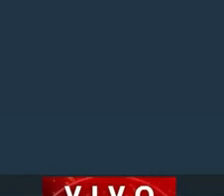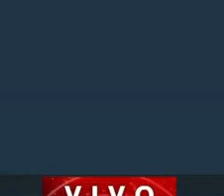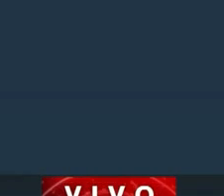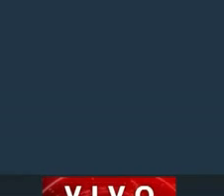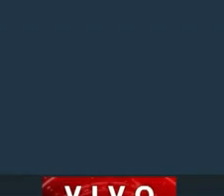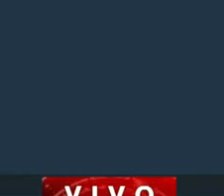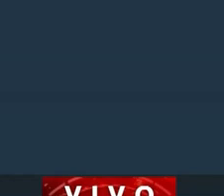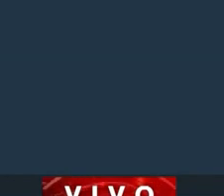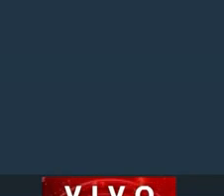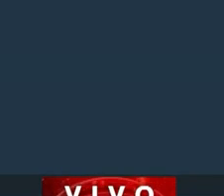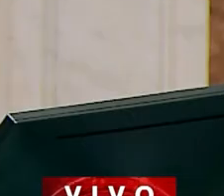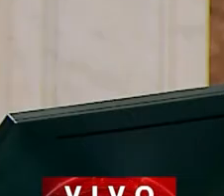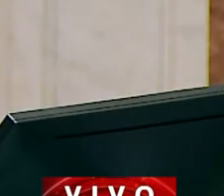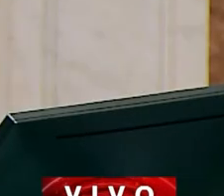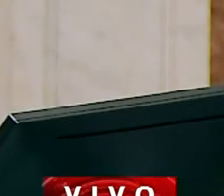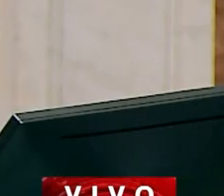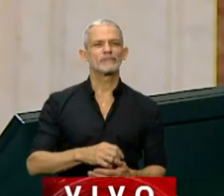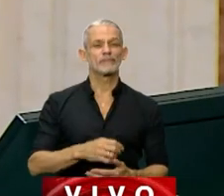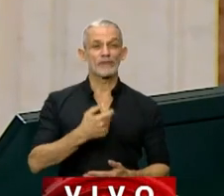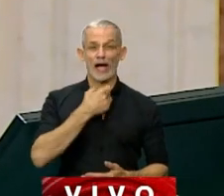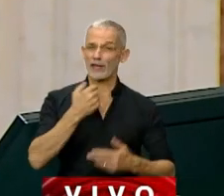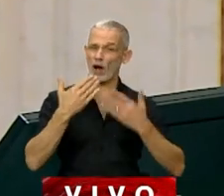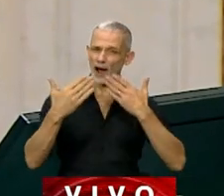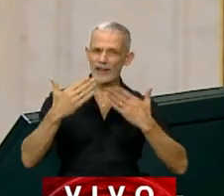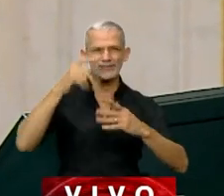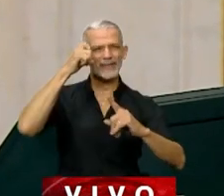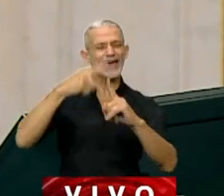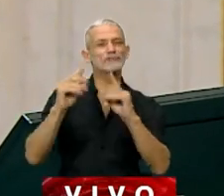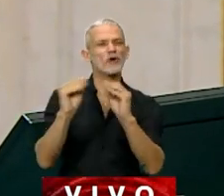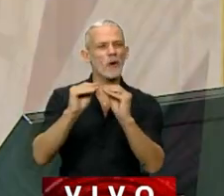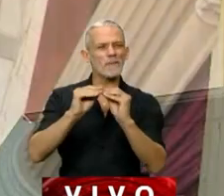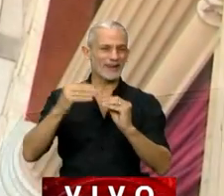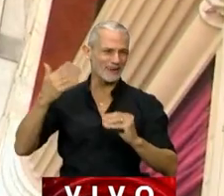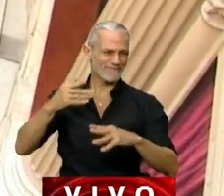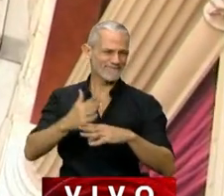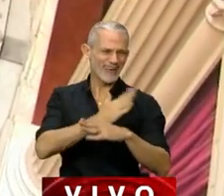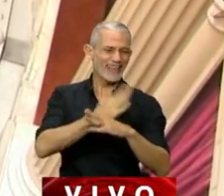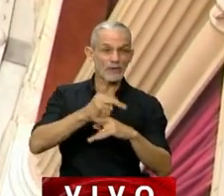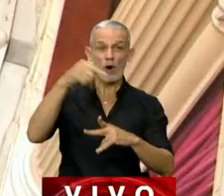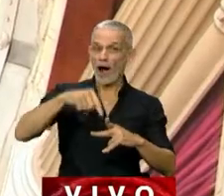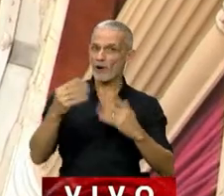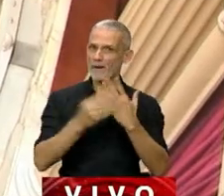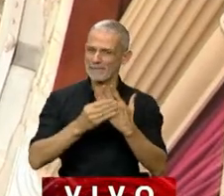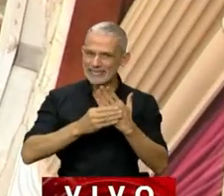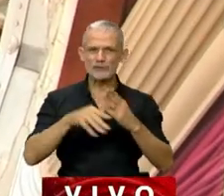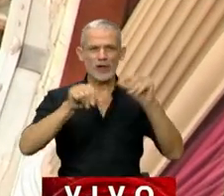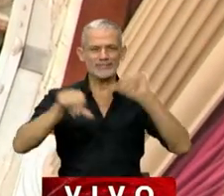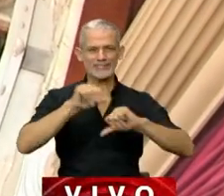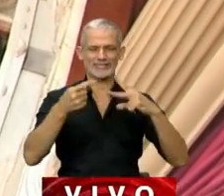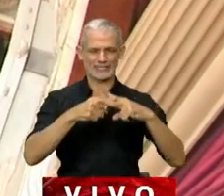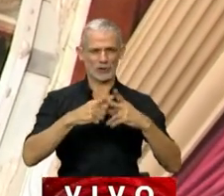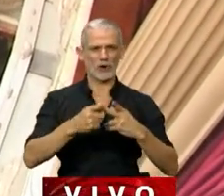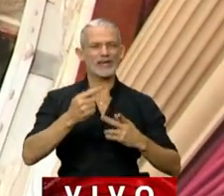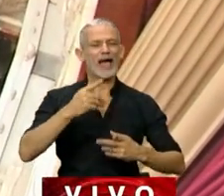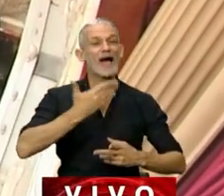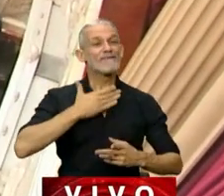Quiero agradecerle la presencia al ex compañero nuestro hasta hace algún tiempo y actual ministro de Ciencia y Tecnología,